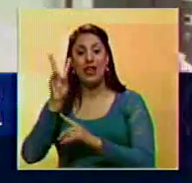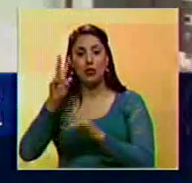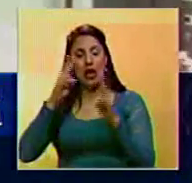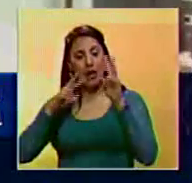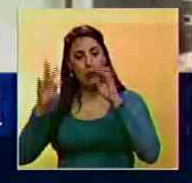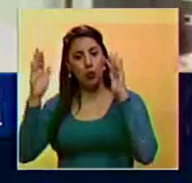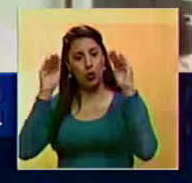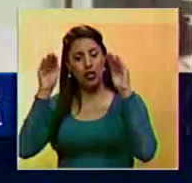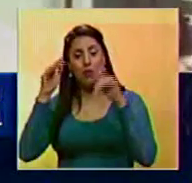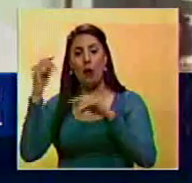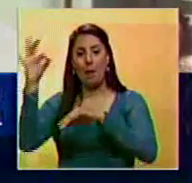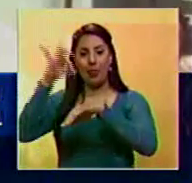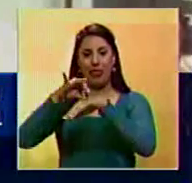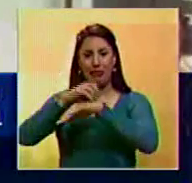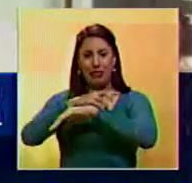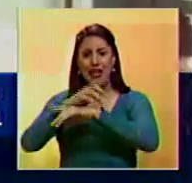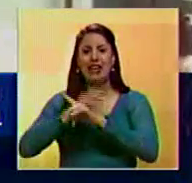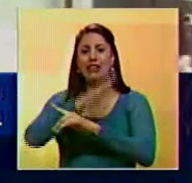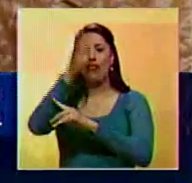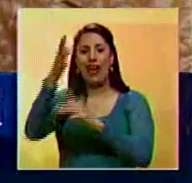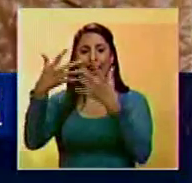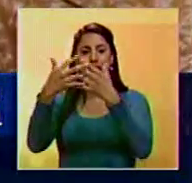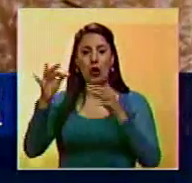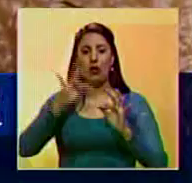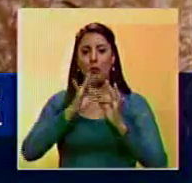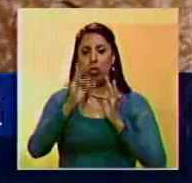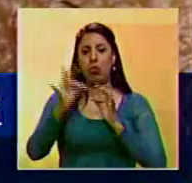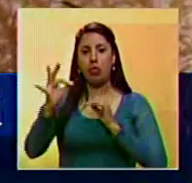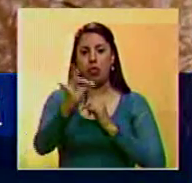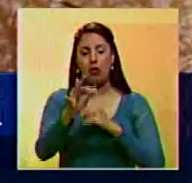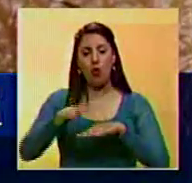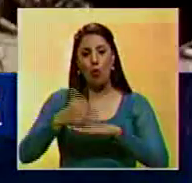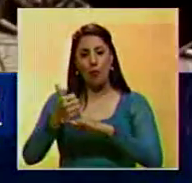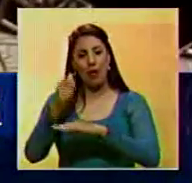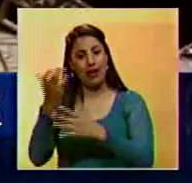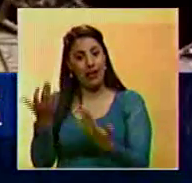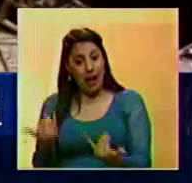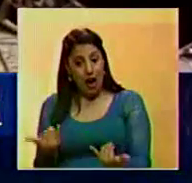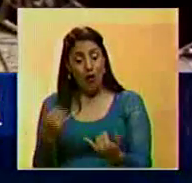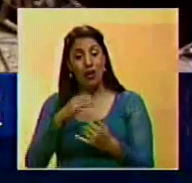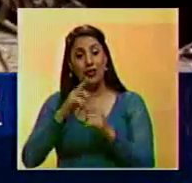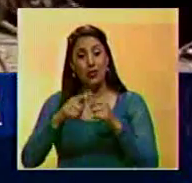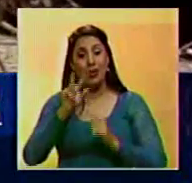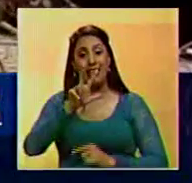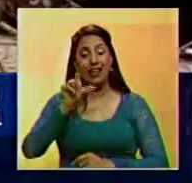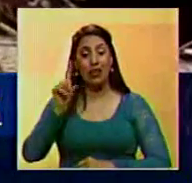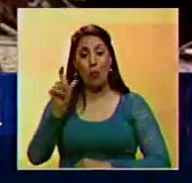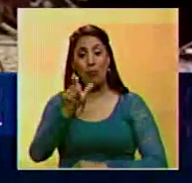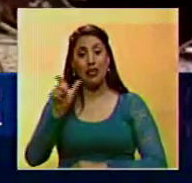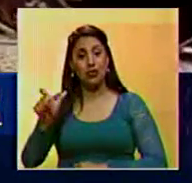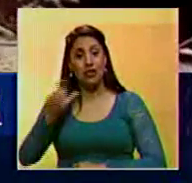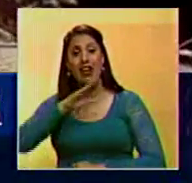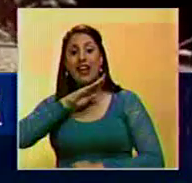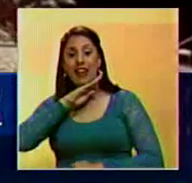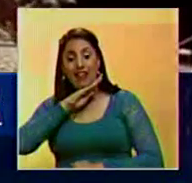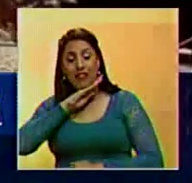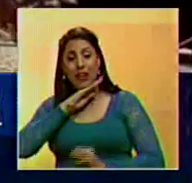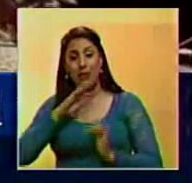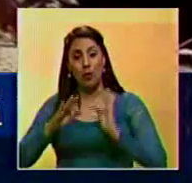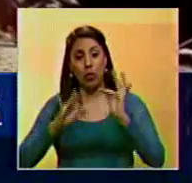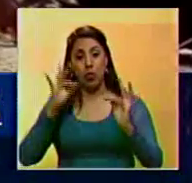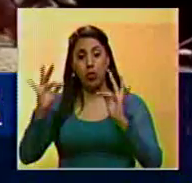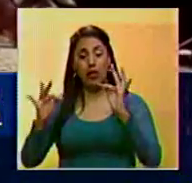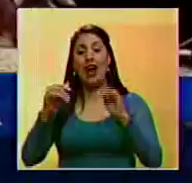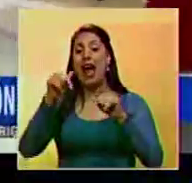venezuela entretanto los centros de control y prevención de enfermedades han contabilizado hasta ahora 31 casos de personas que se contagiaron o